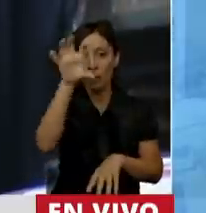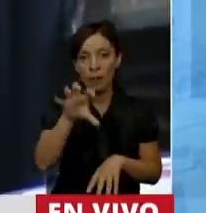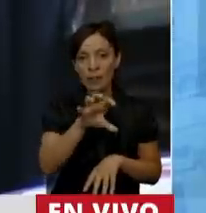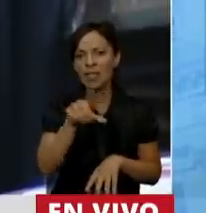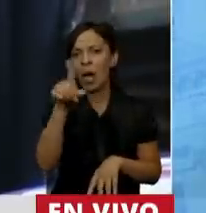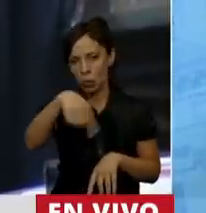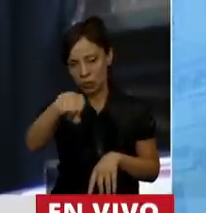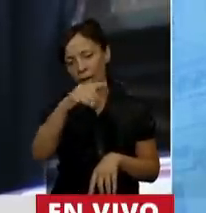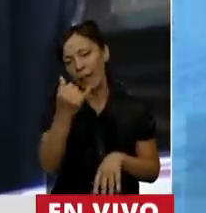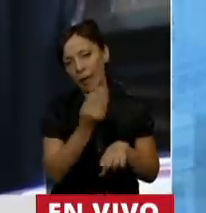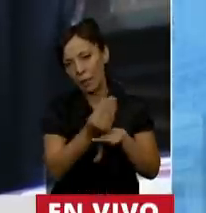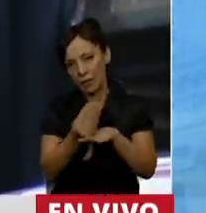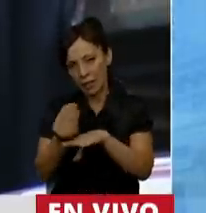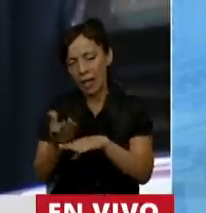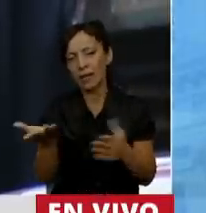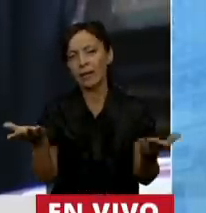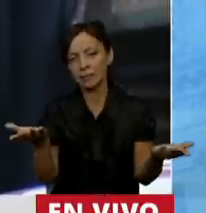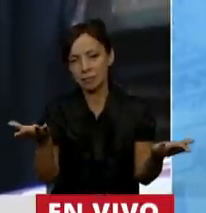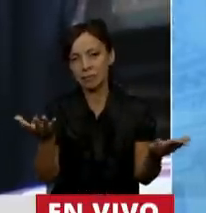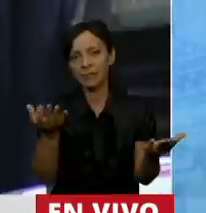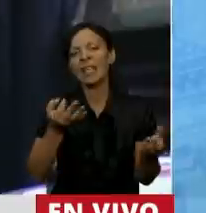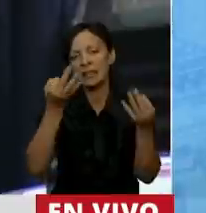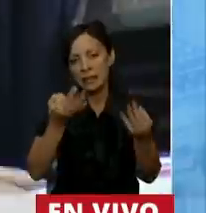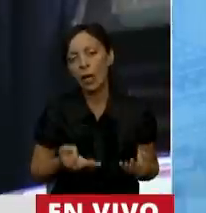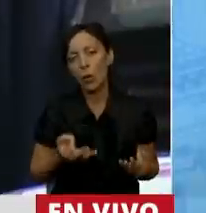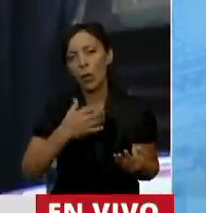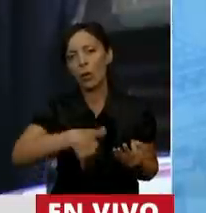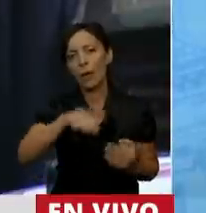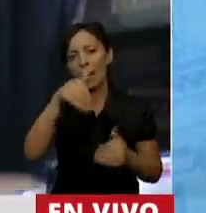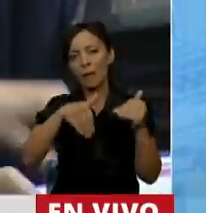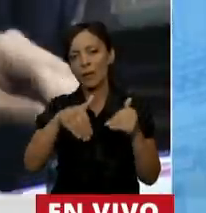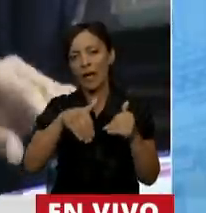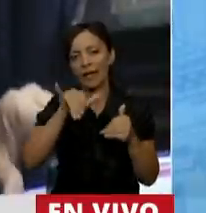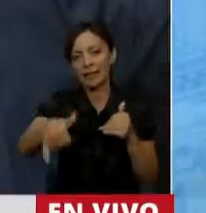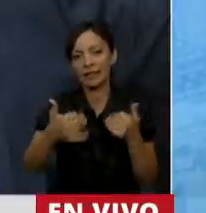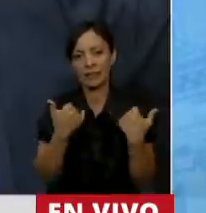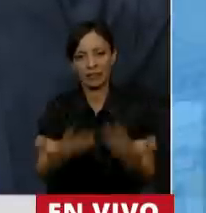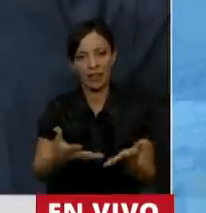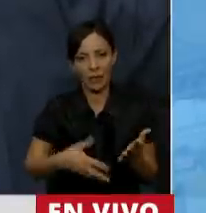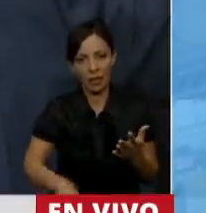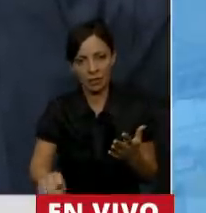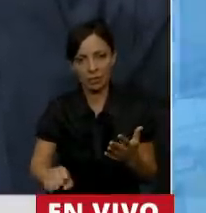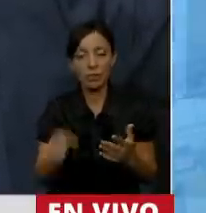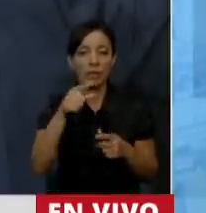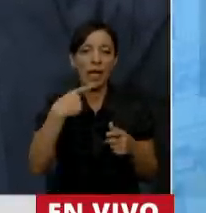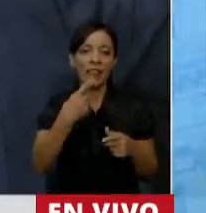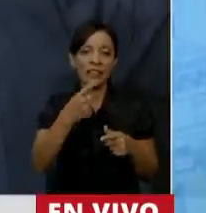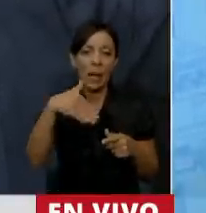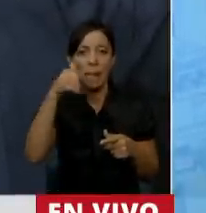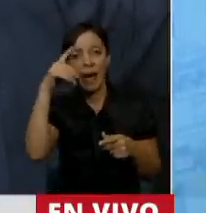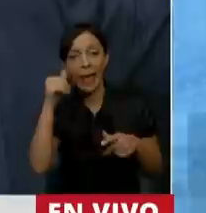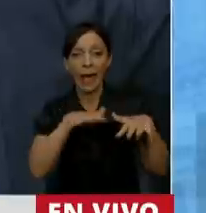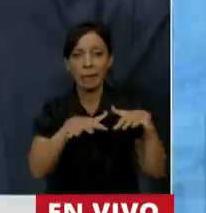donde la mayoría son representantes y seguramente terminen votando a favor del aborto, esa marea de la que hablan es un